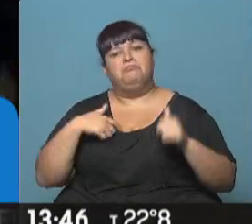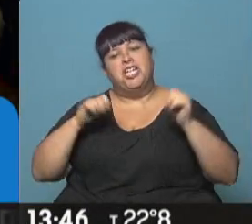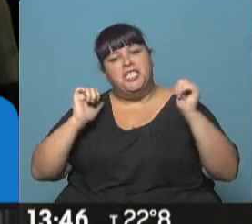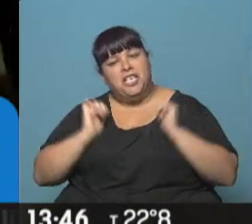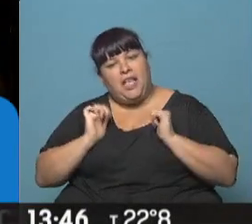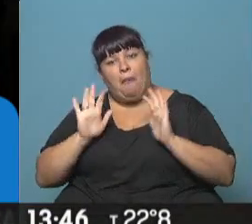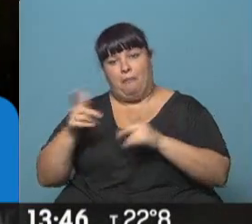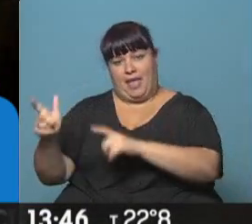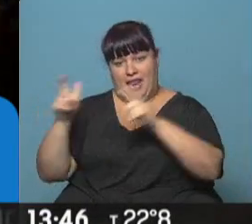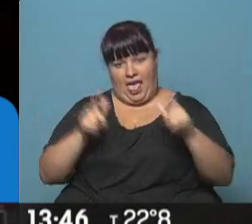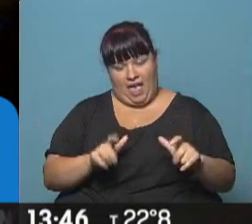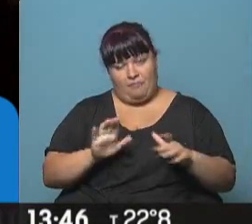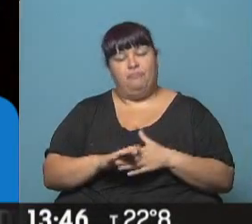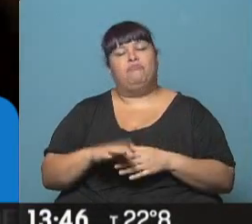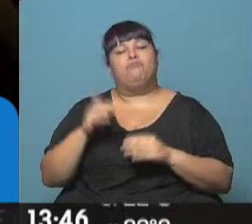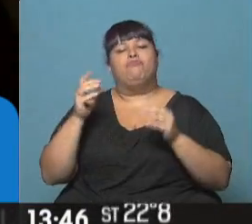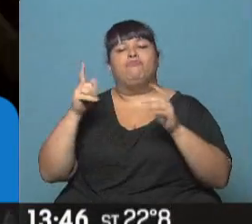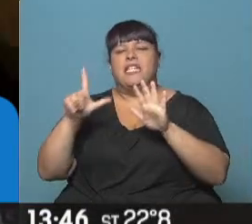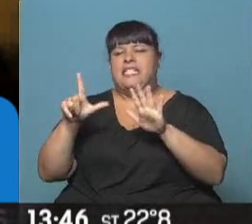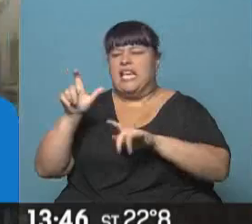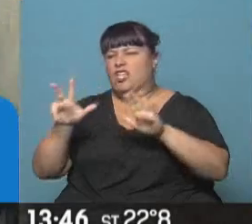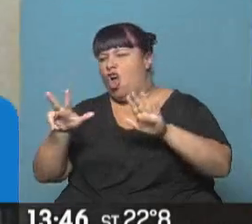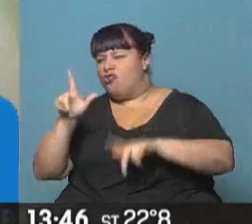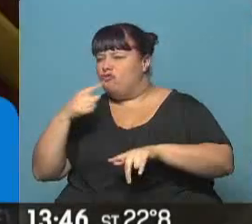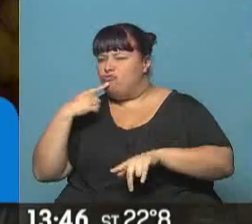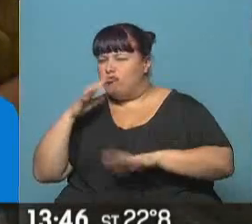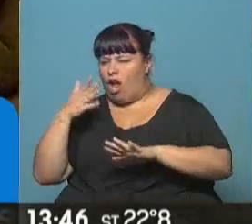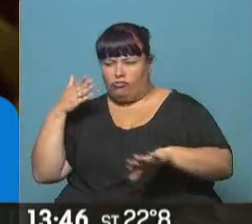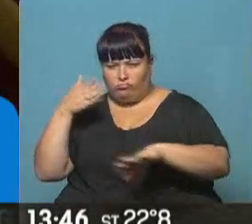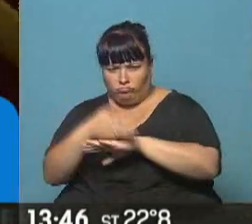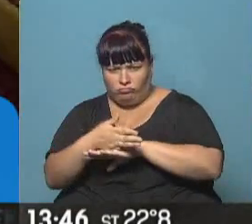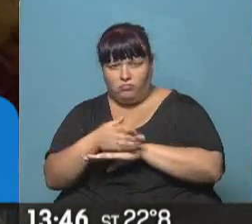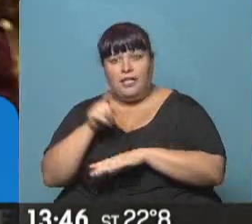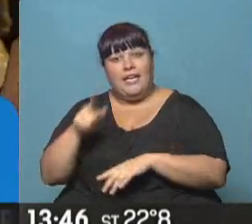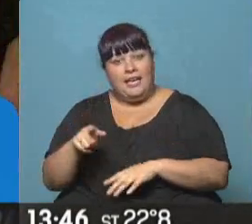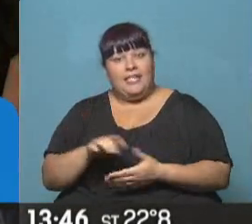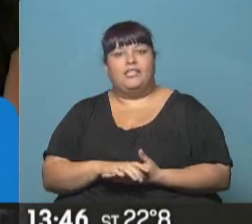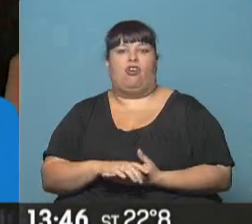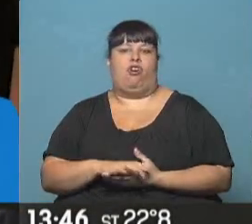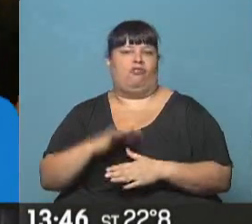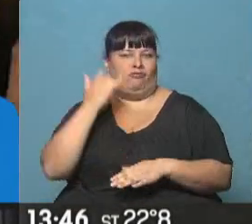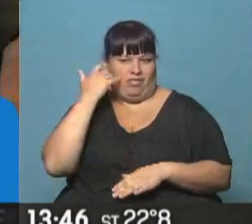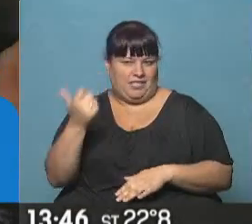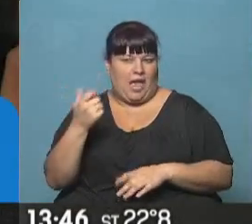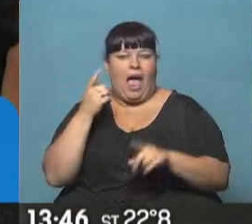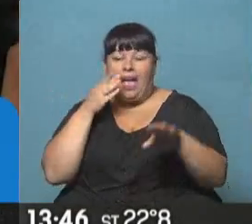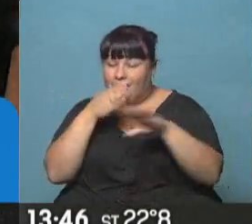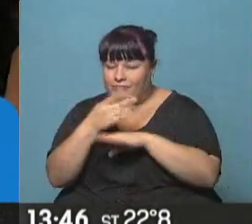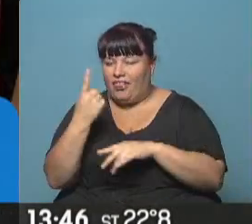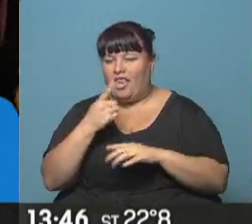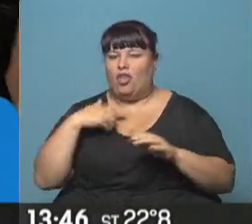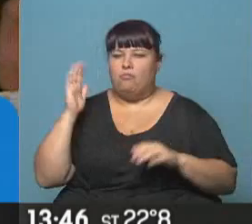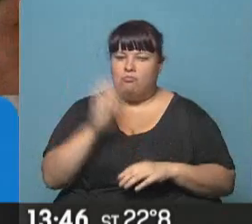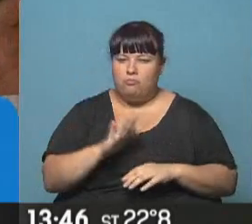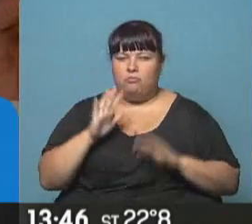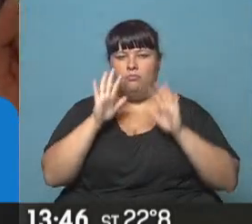sentados esperándolo, entró un grupo de 7, 8 chicos, de los cuales ya desde el momento empezaron a